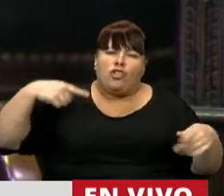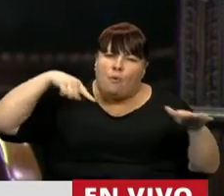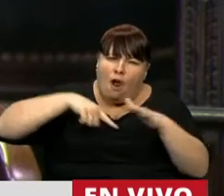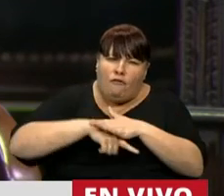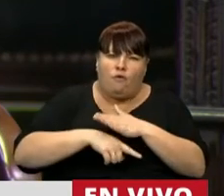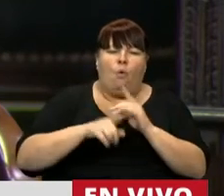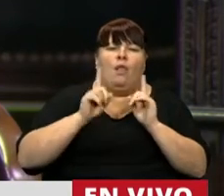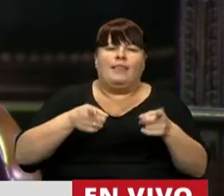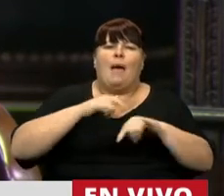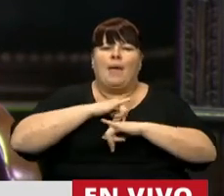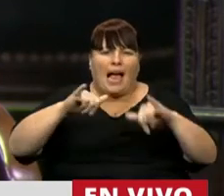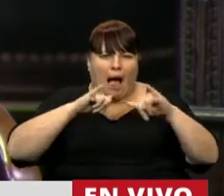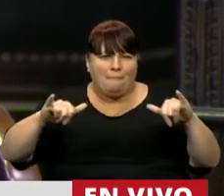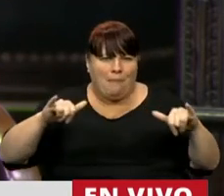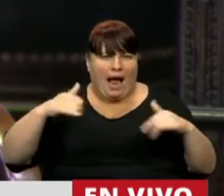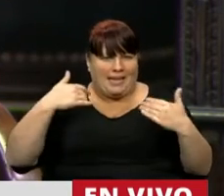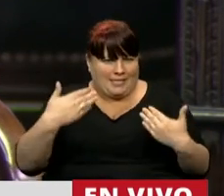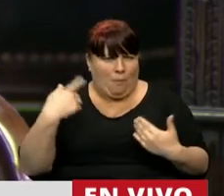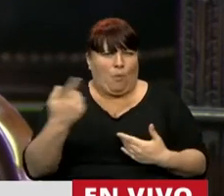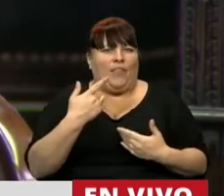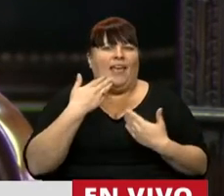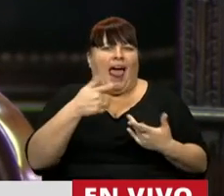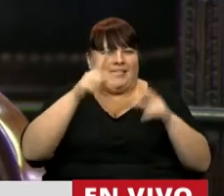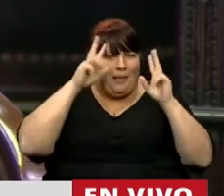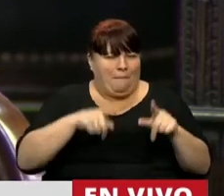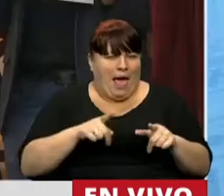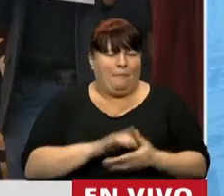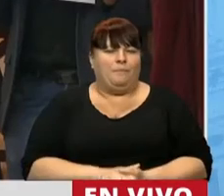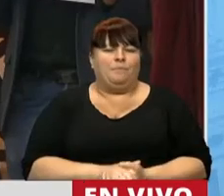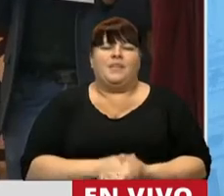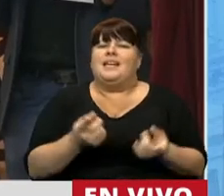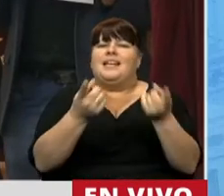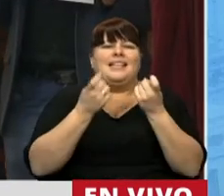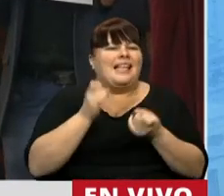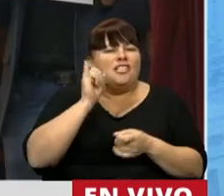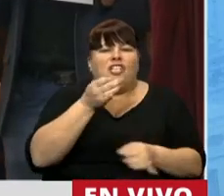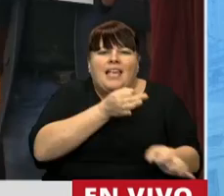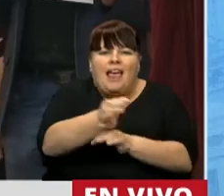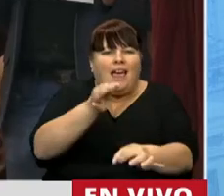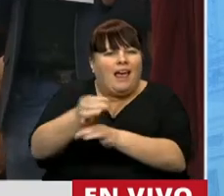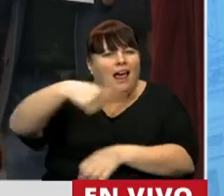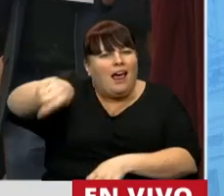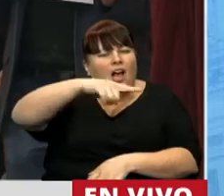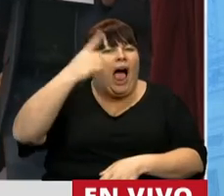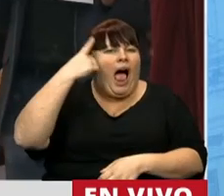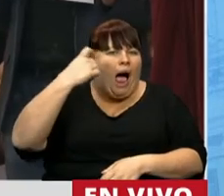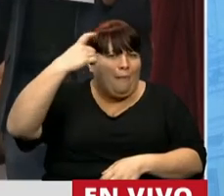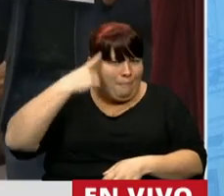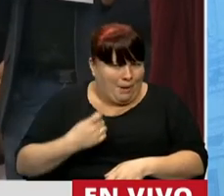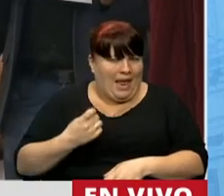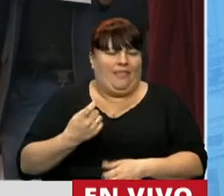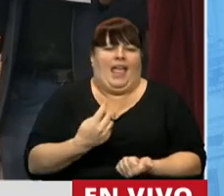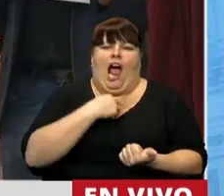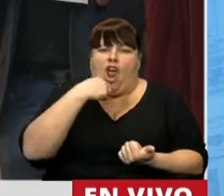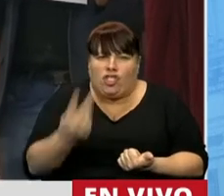las campañas que podemos llevar adelante con este plan. Necesitamos educar a aquellos, a